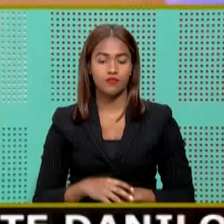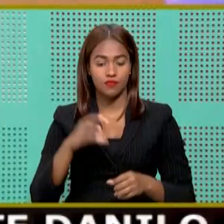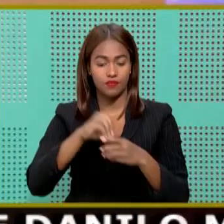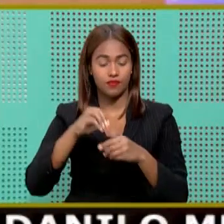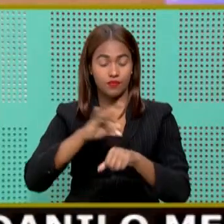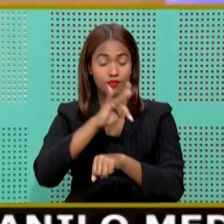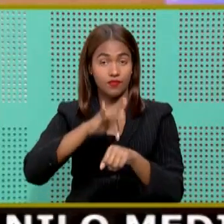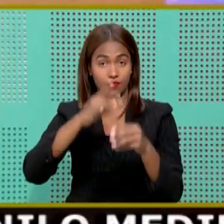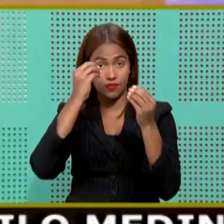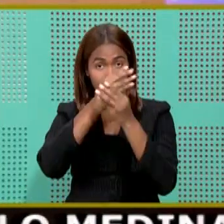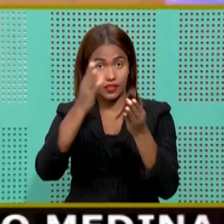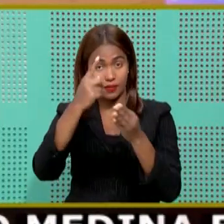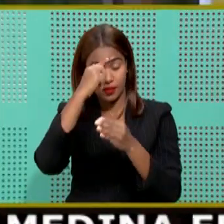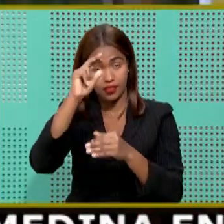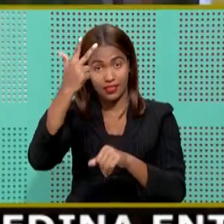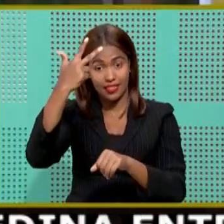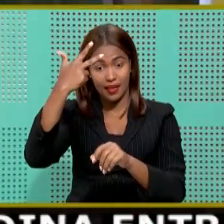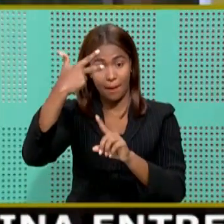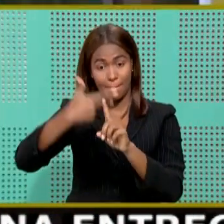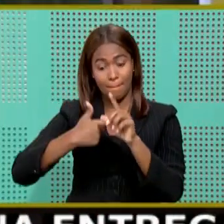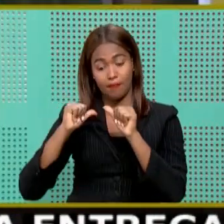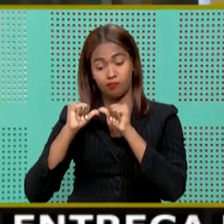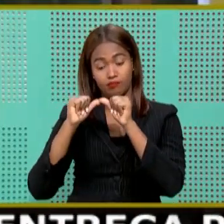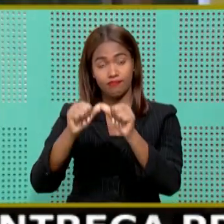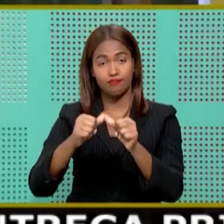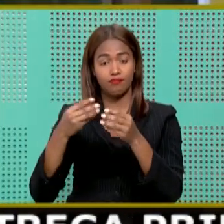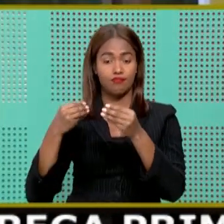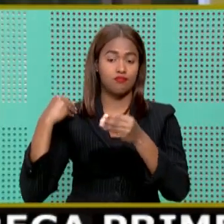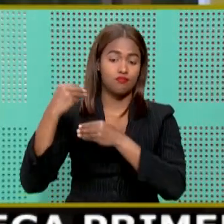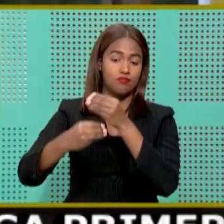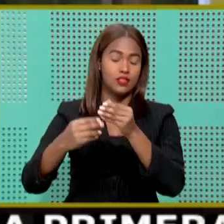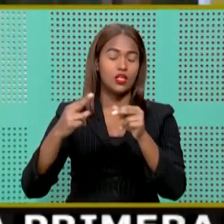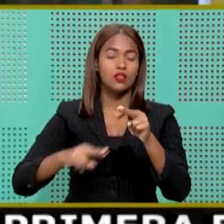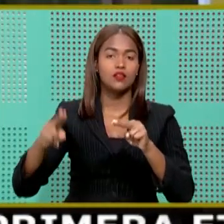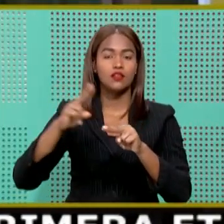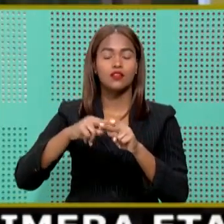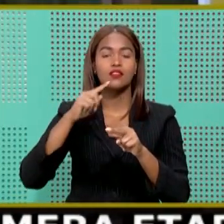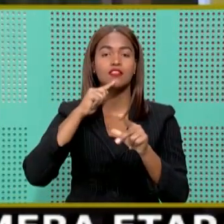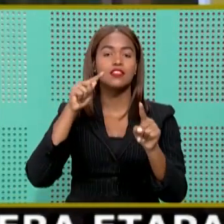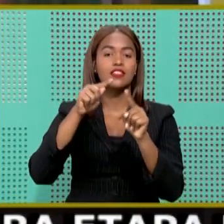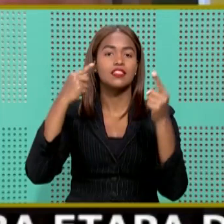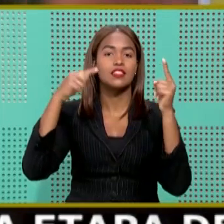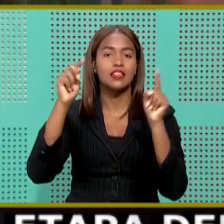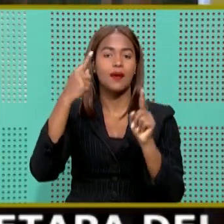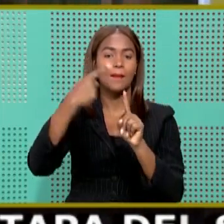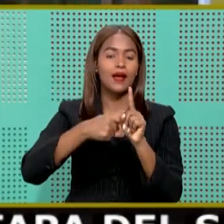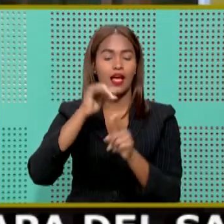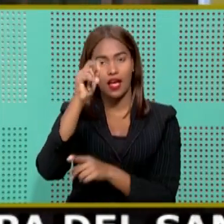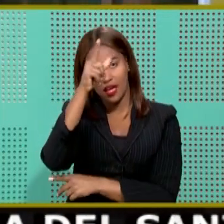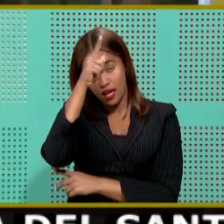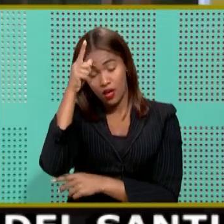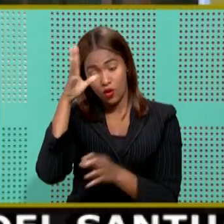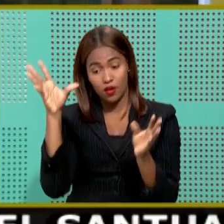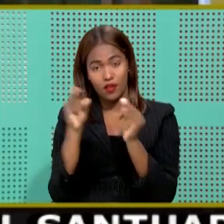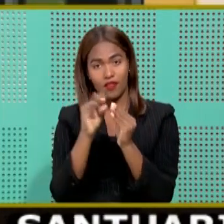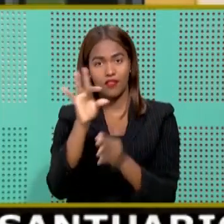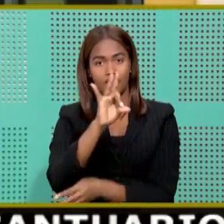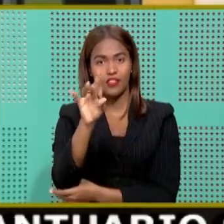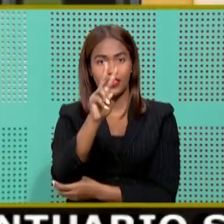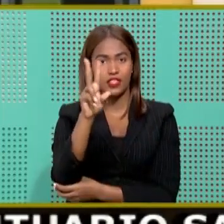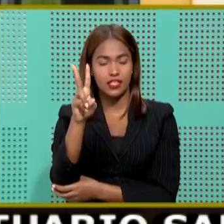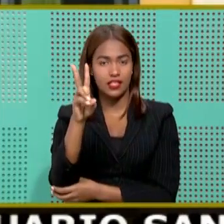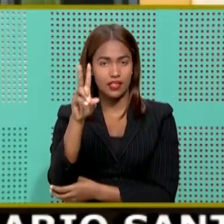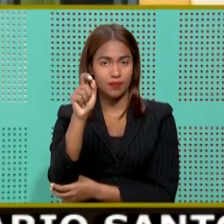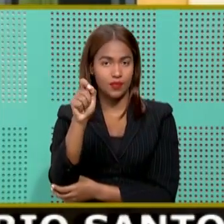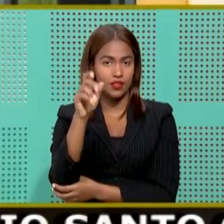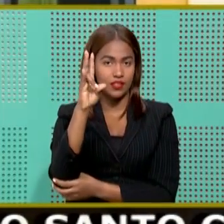Central informó que por tercer mes consecutivo las remesas aumentaron, alcanzando al mes de julio la suma de 827.7